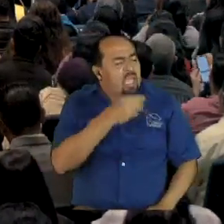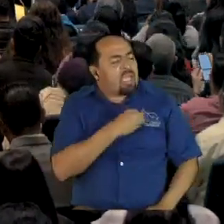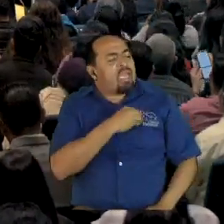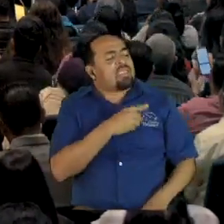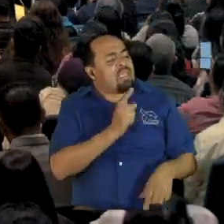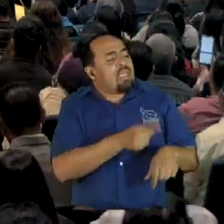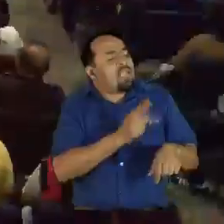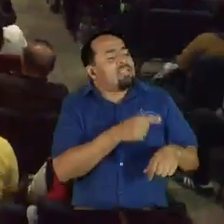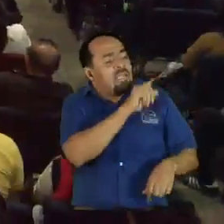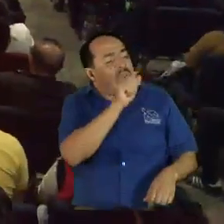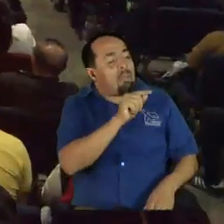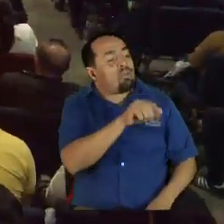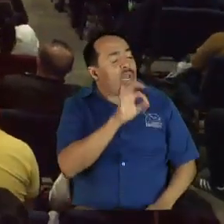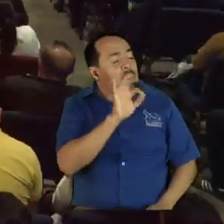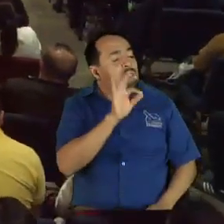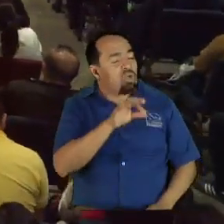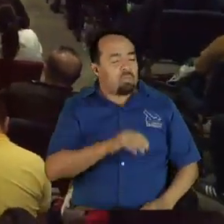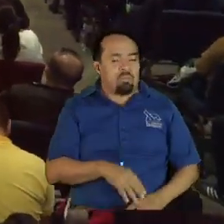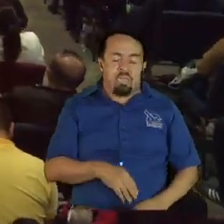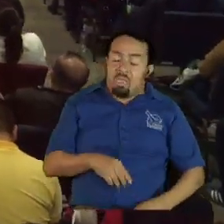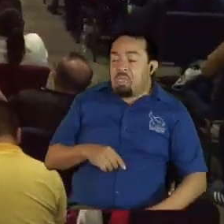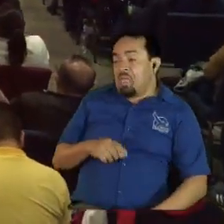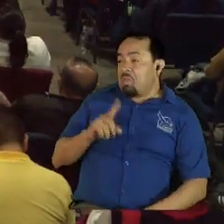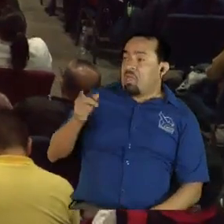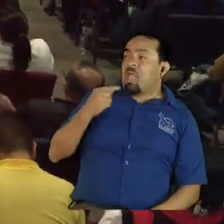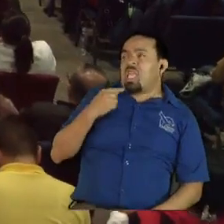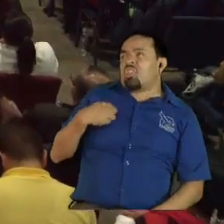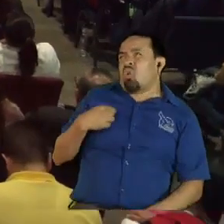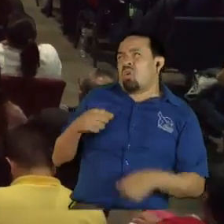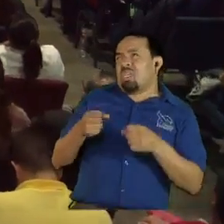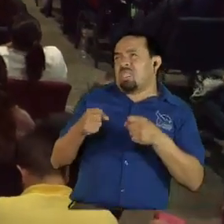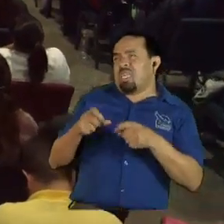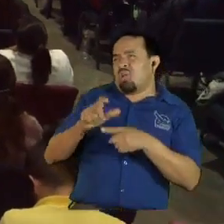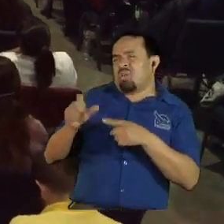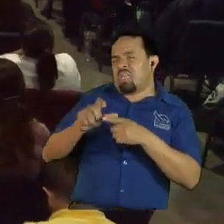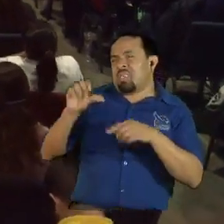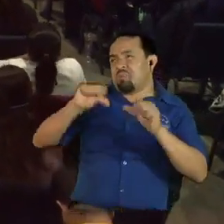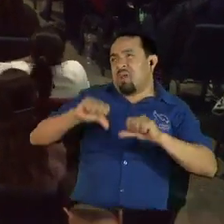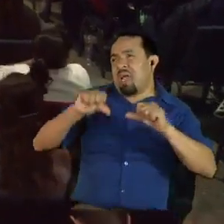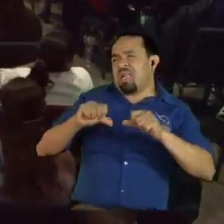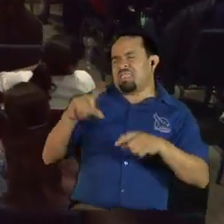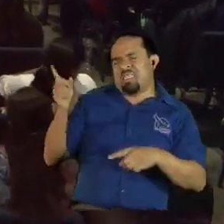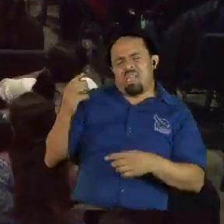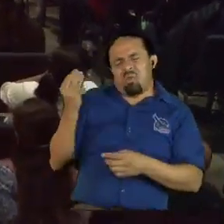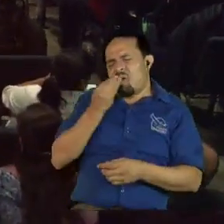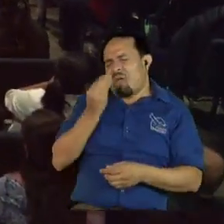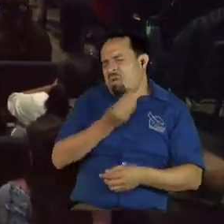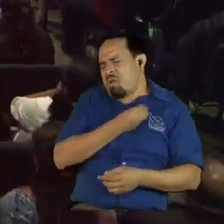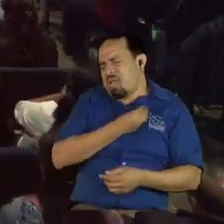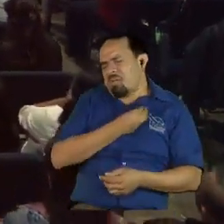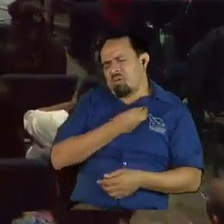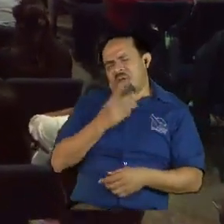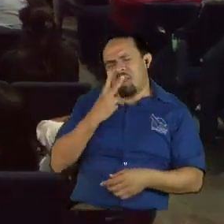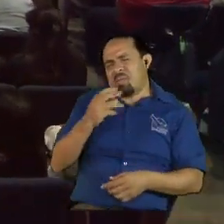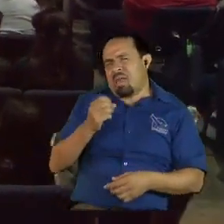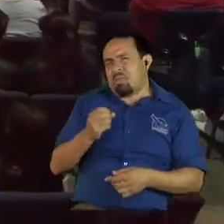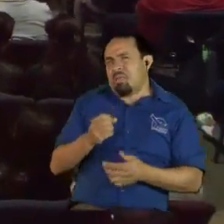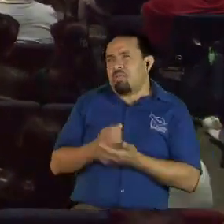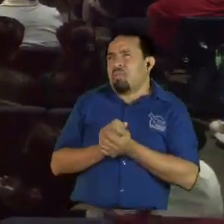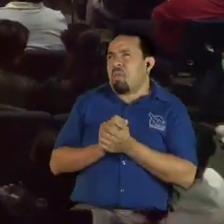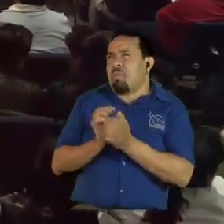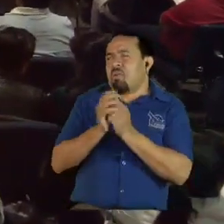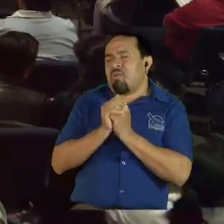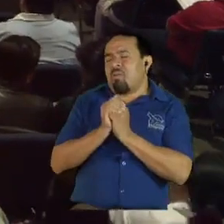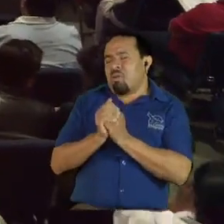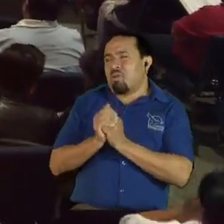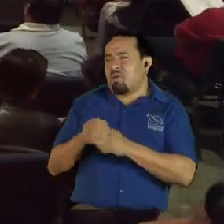sentir? No, pues fíjese que yo hice esto y esto y esto, ya no aguanto, hermano. Y entonces, y Dios